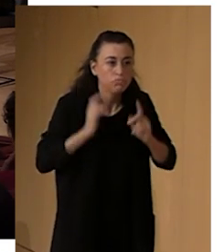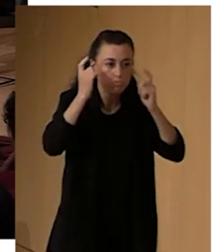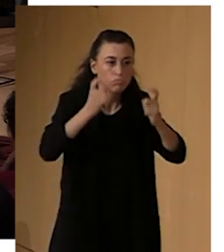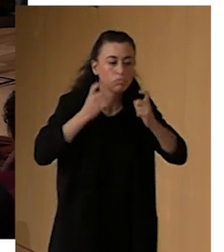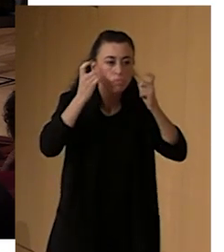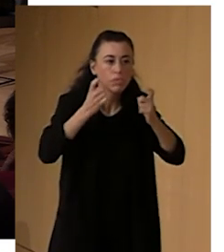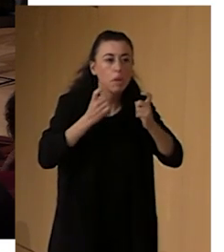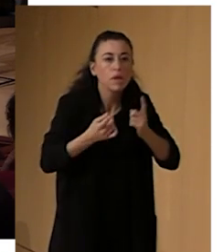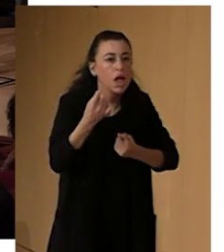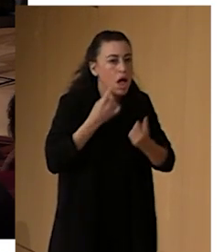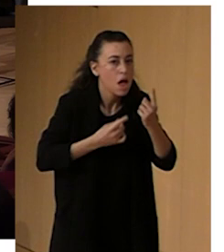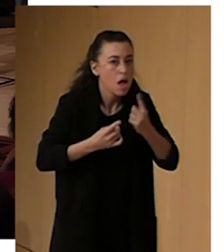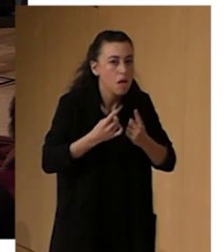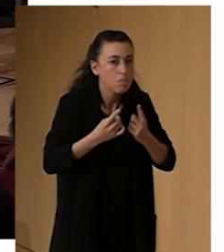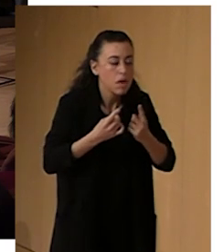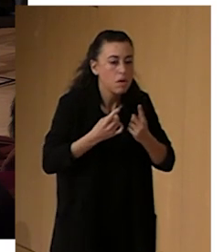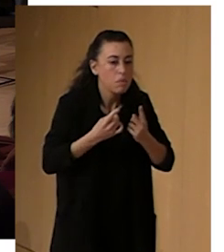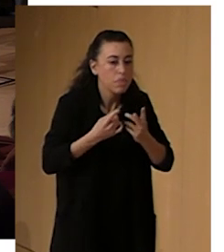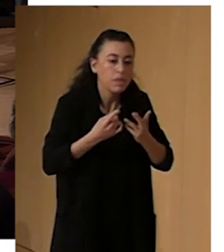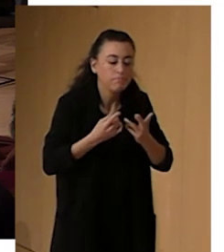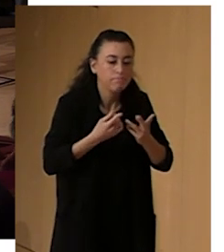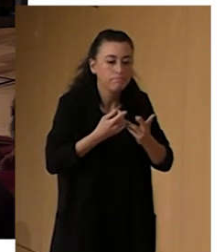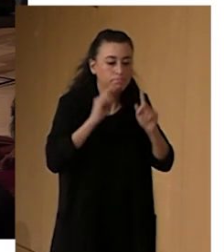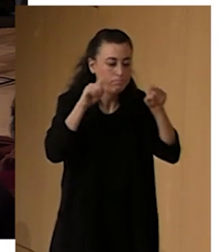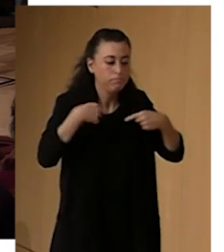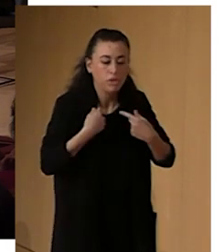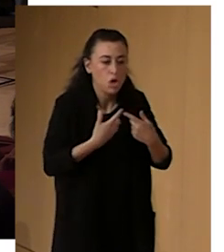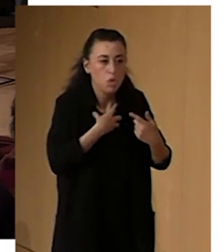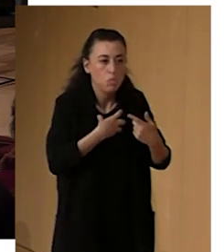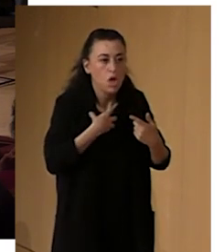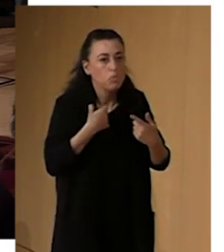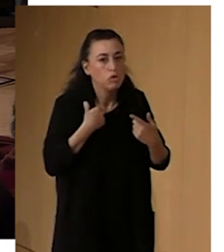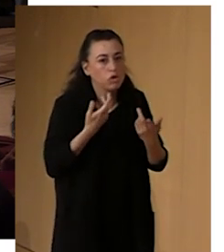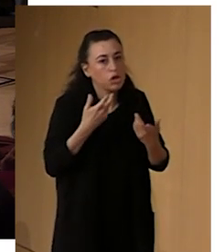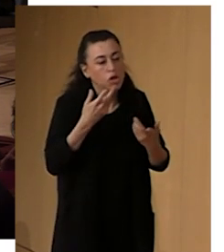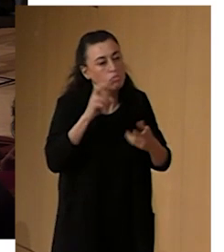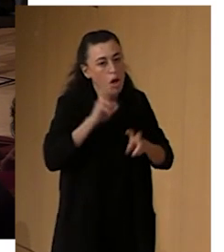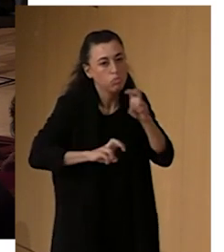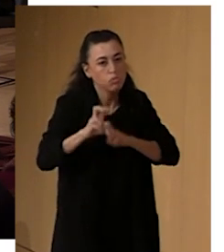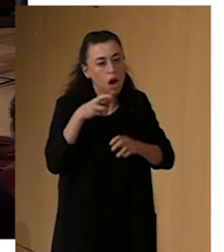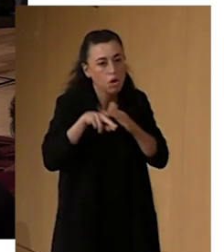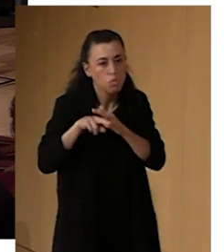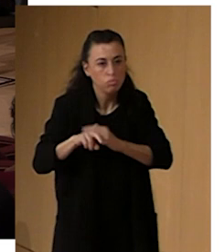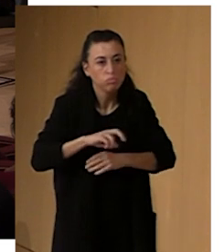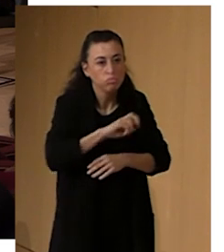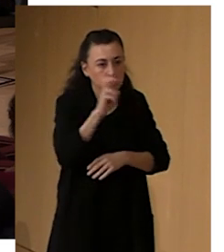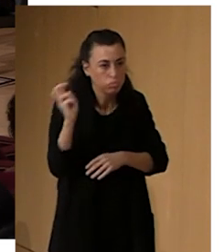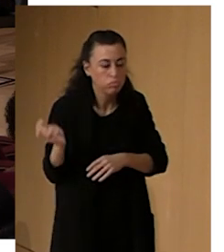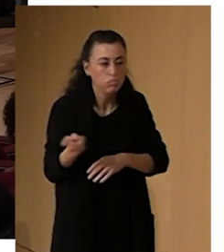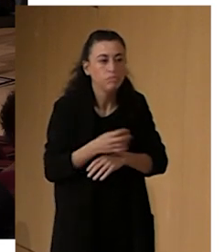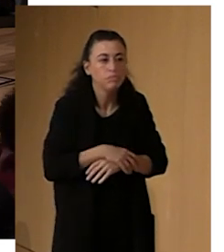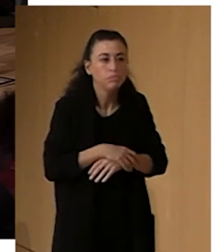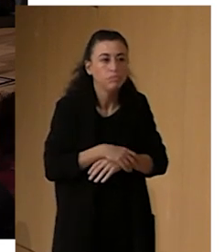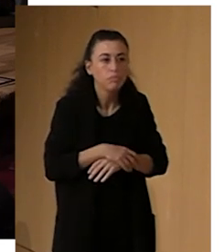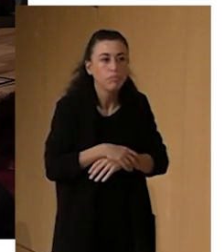Buscar buscar la vida no entonces dentro de las piezas coreográficas siempre eh intentamos